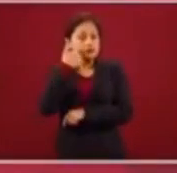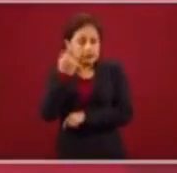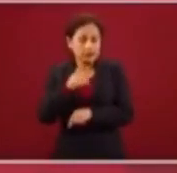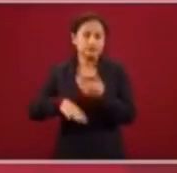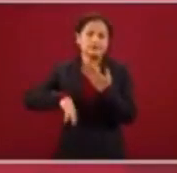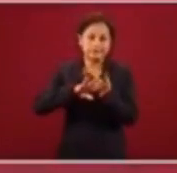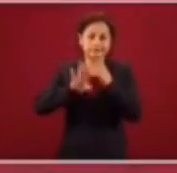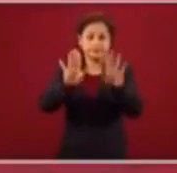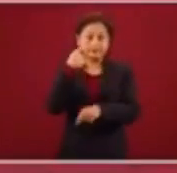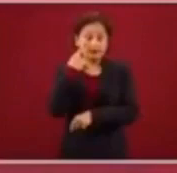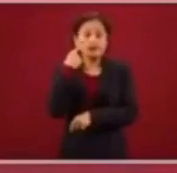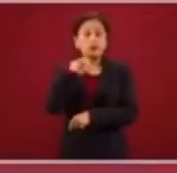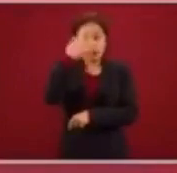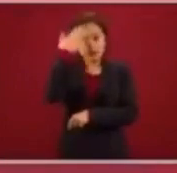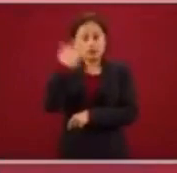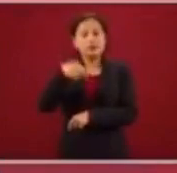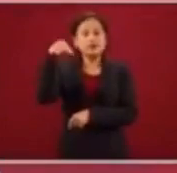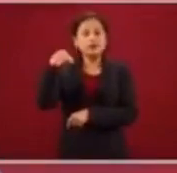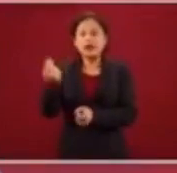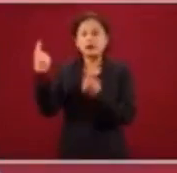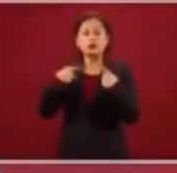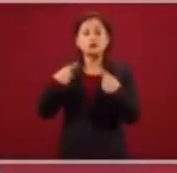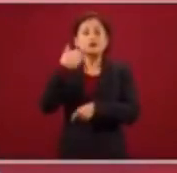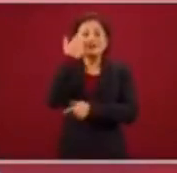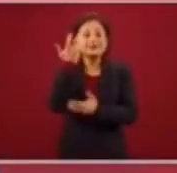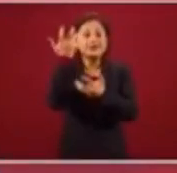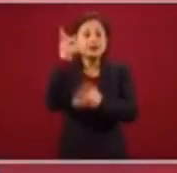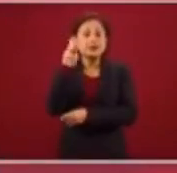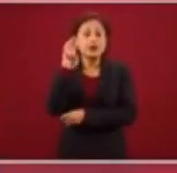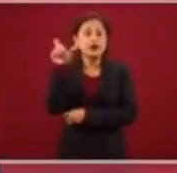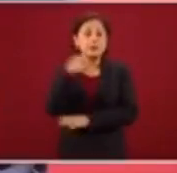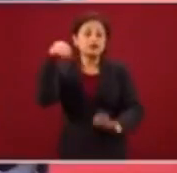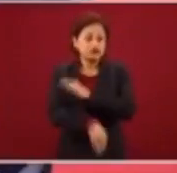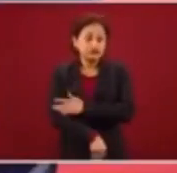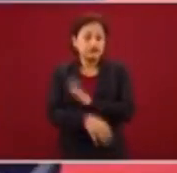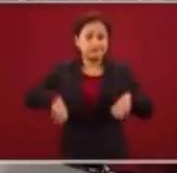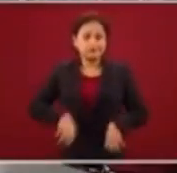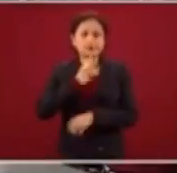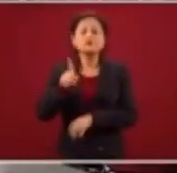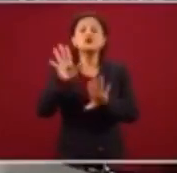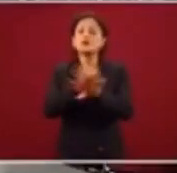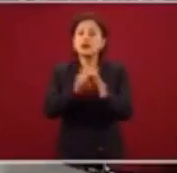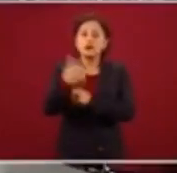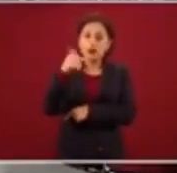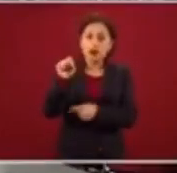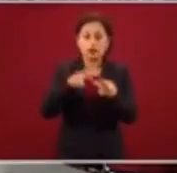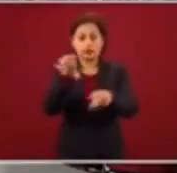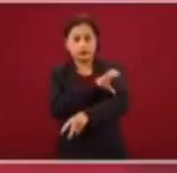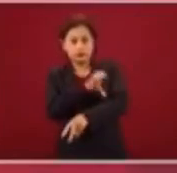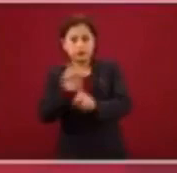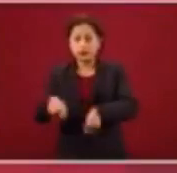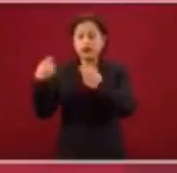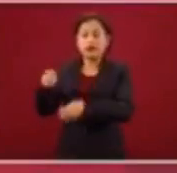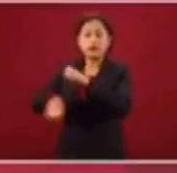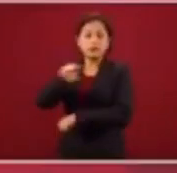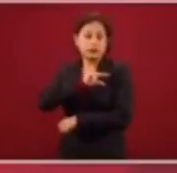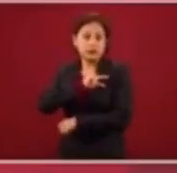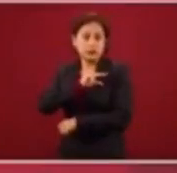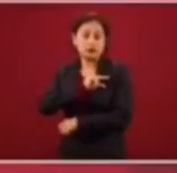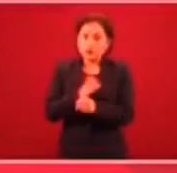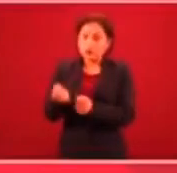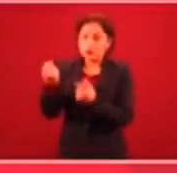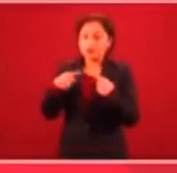acabar con phoenix y con la comisión federal electricidad y entregar todo el mercado a particulares es el plan